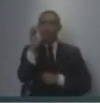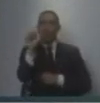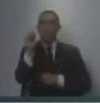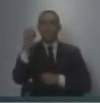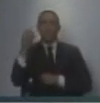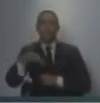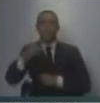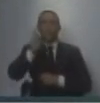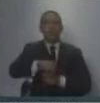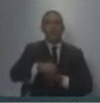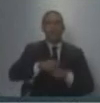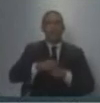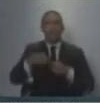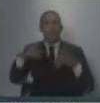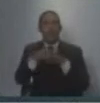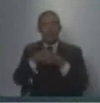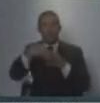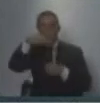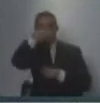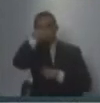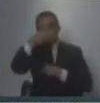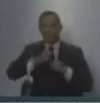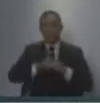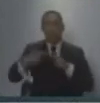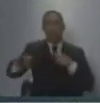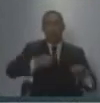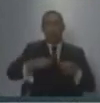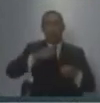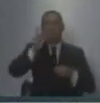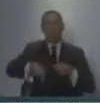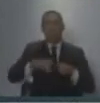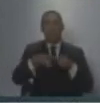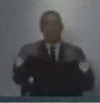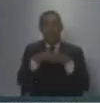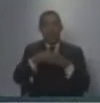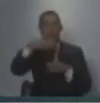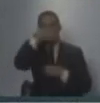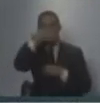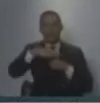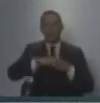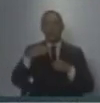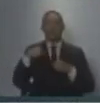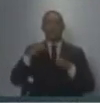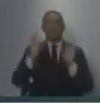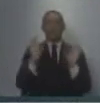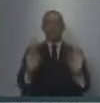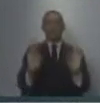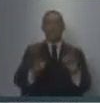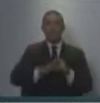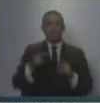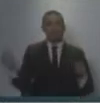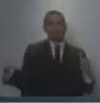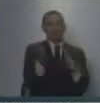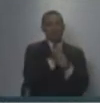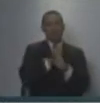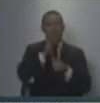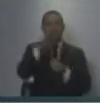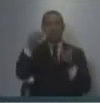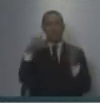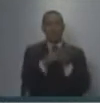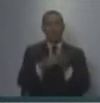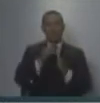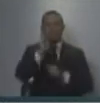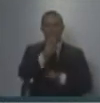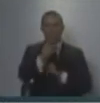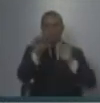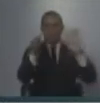Los Comerciantes y la banda Los Especialistas, por citar algunas de ellas. Logramos detener 3.364 personas,